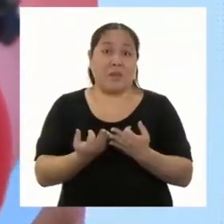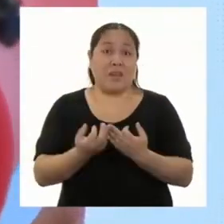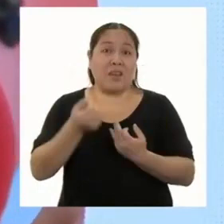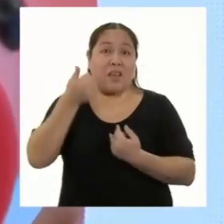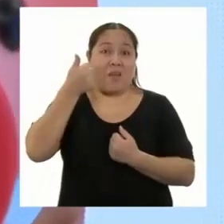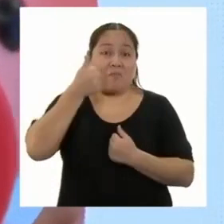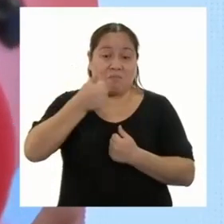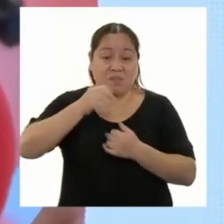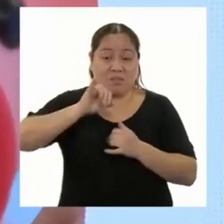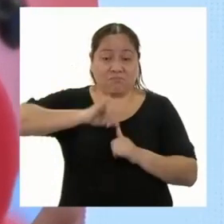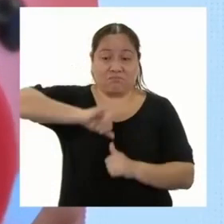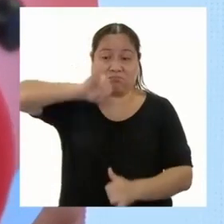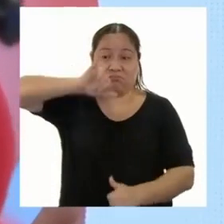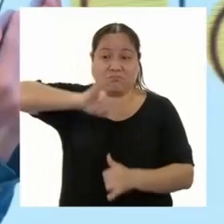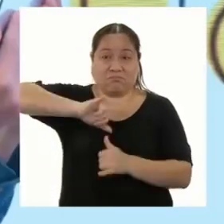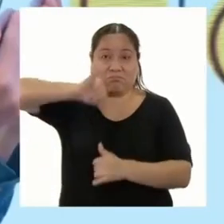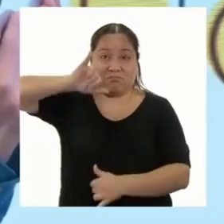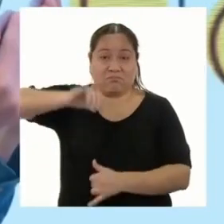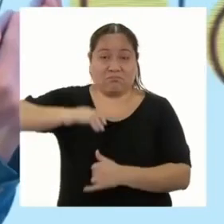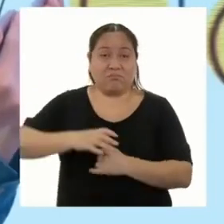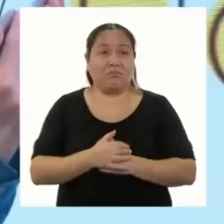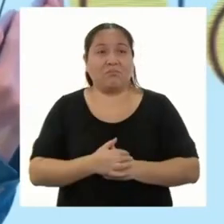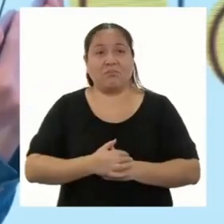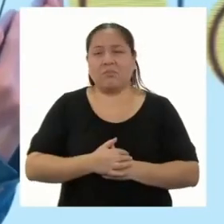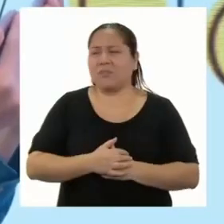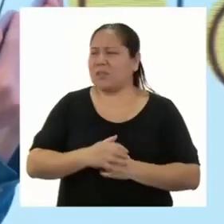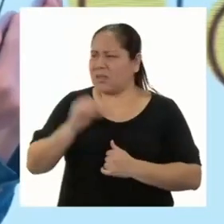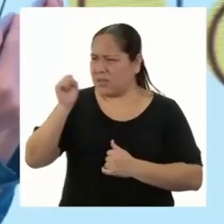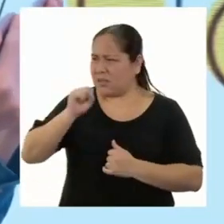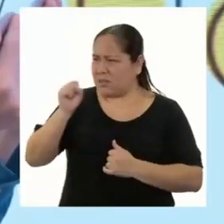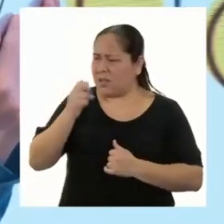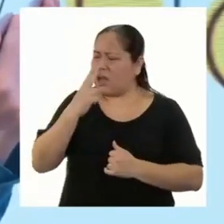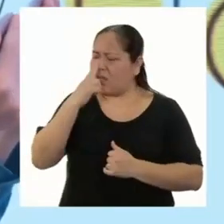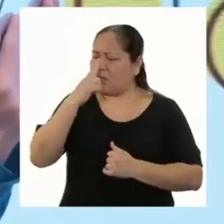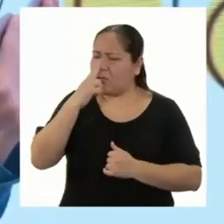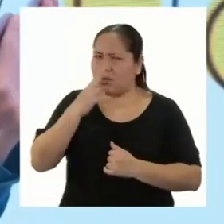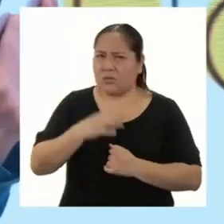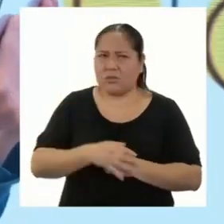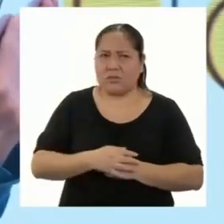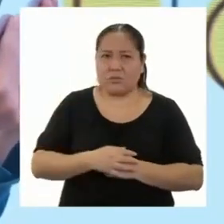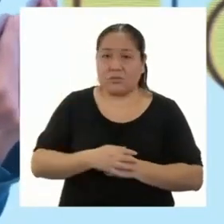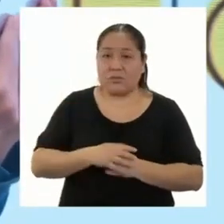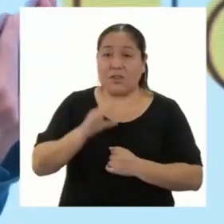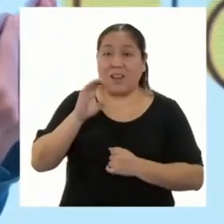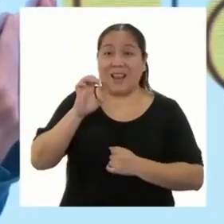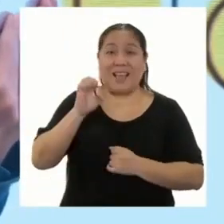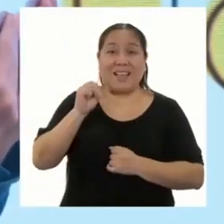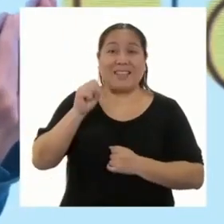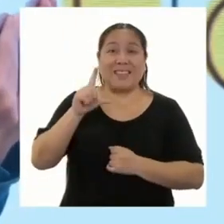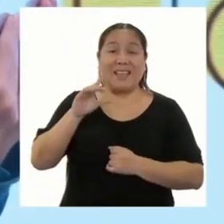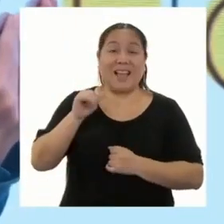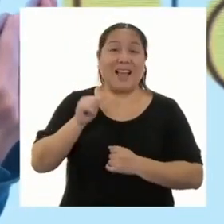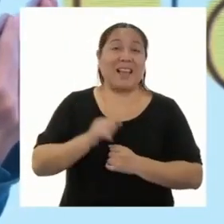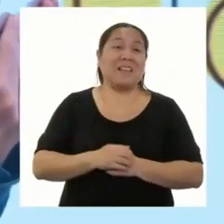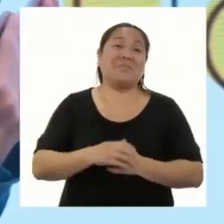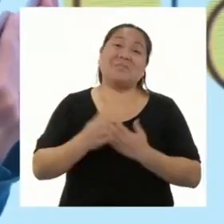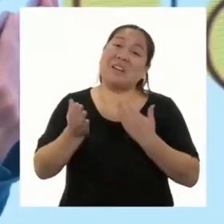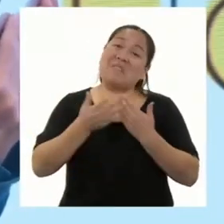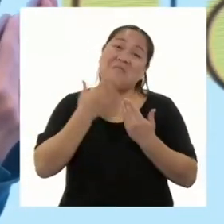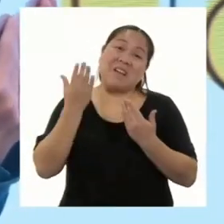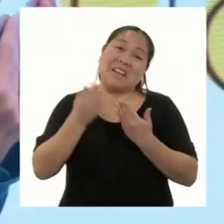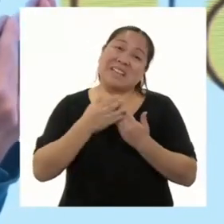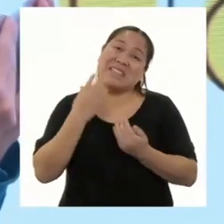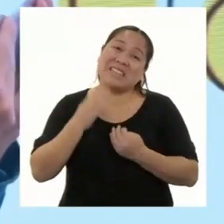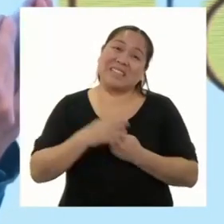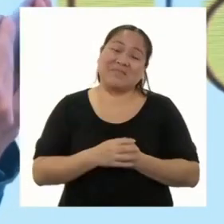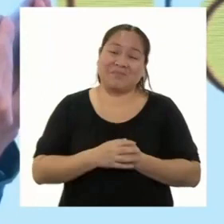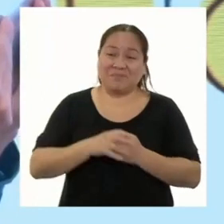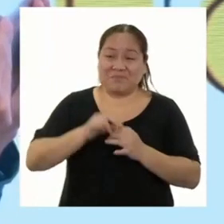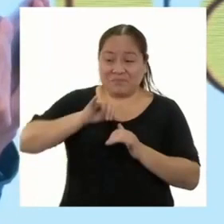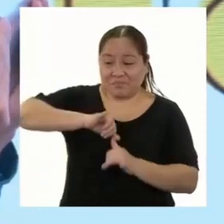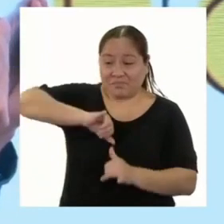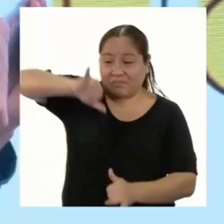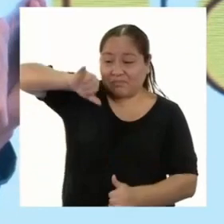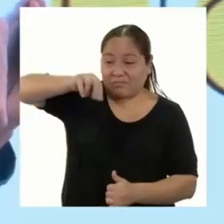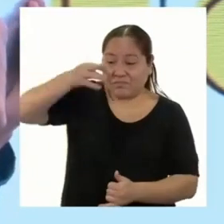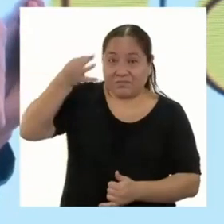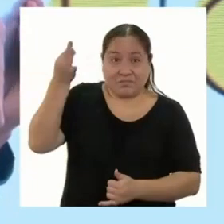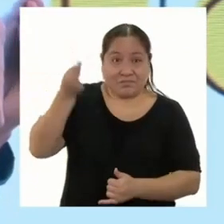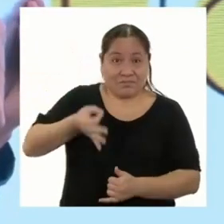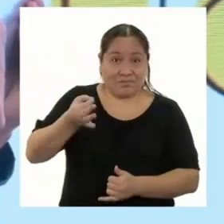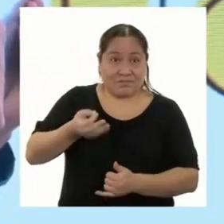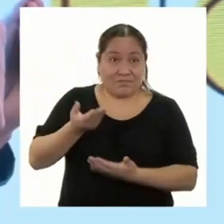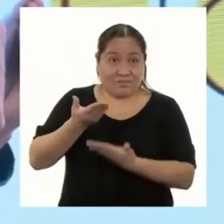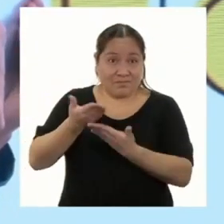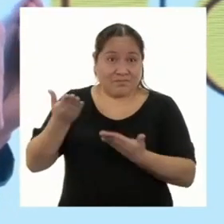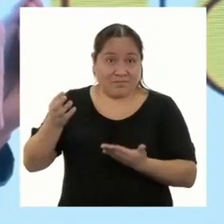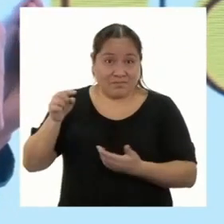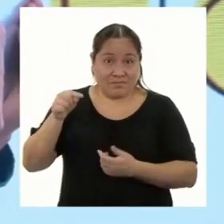manera proporcionada? Claro que sí, Tocino. Con las escalas todo es más fácil. Mides el objeto en tamaño